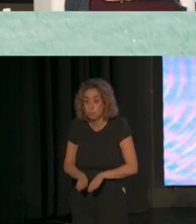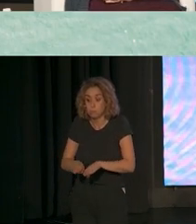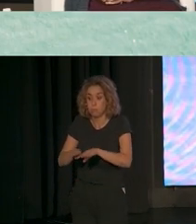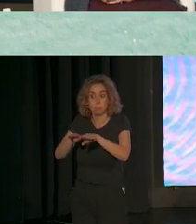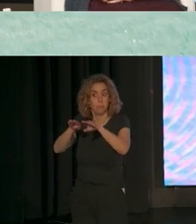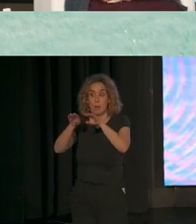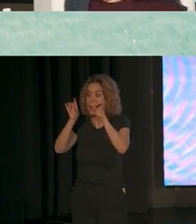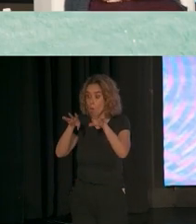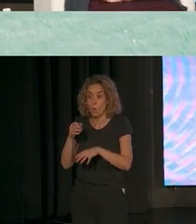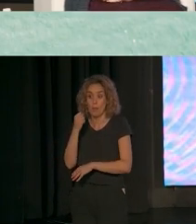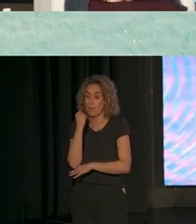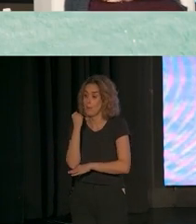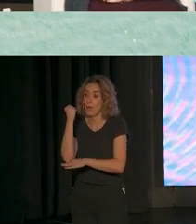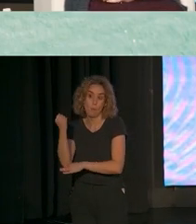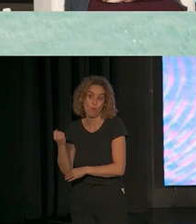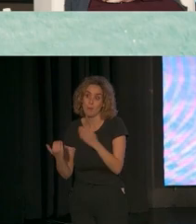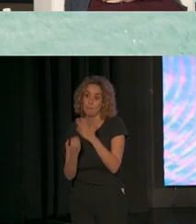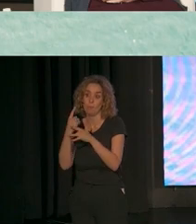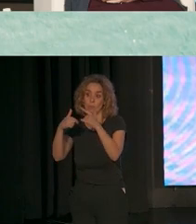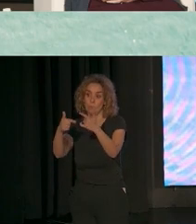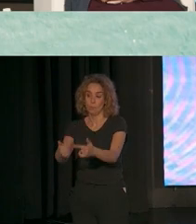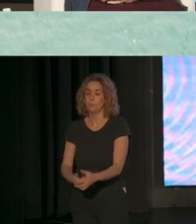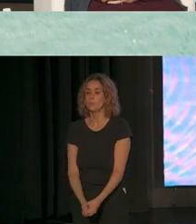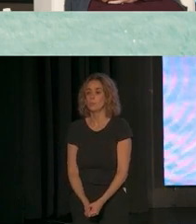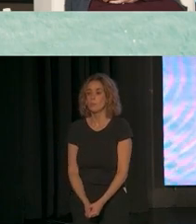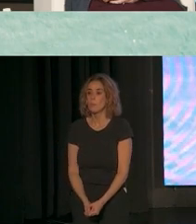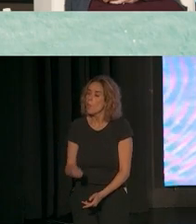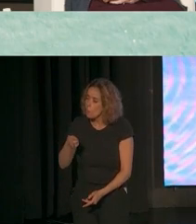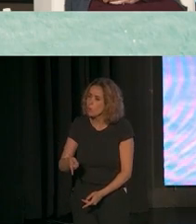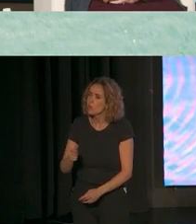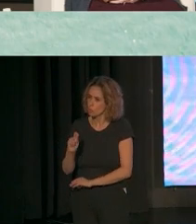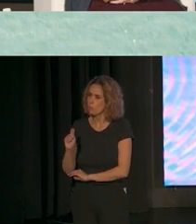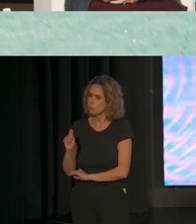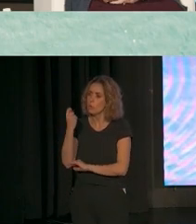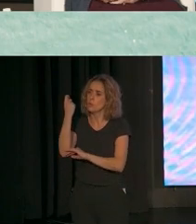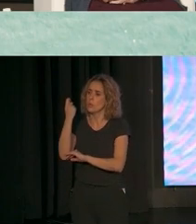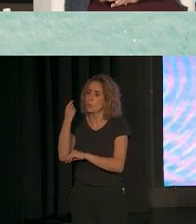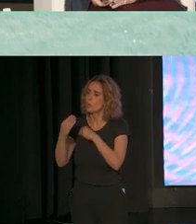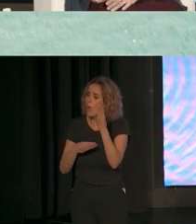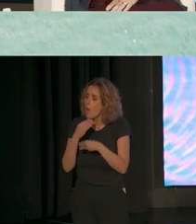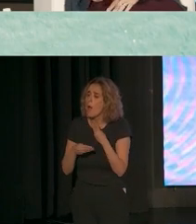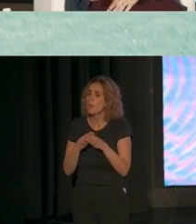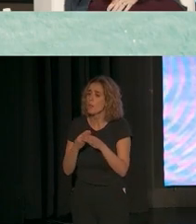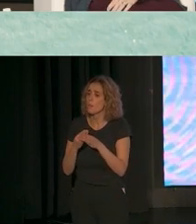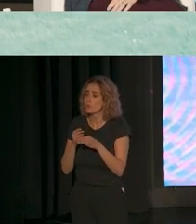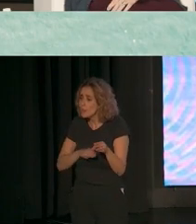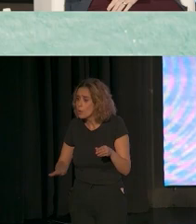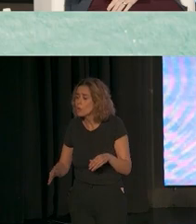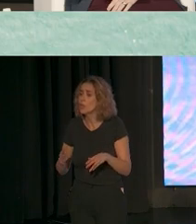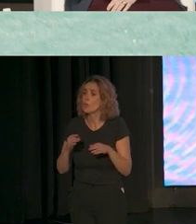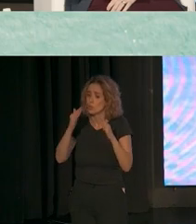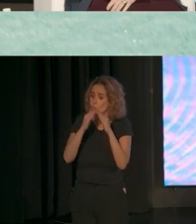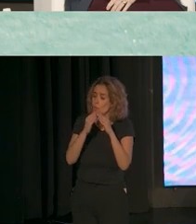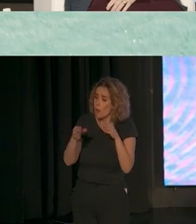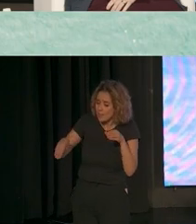en las rutinas diarias. Y cuando conseguimos hacer esto, hacemos que los niños formen parte de sus hogares, de sus colegios, de